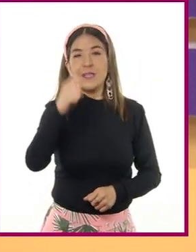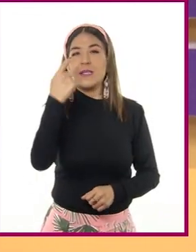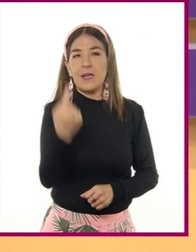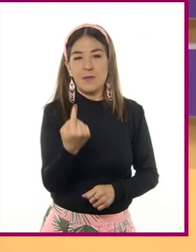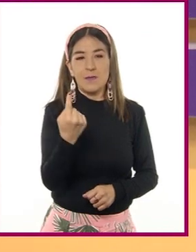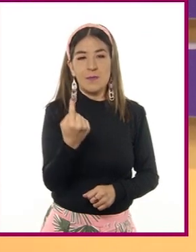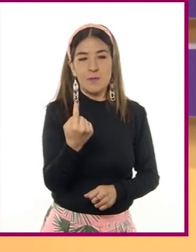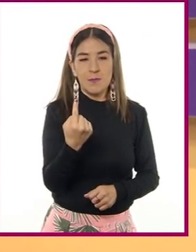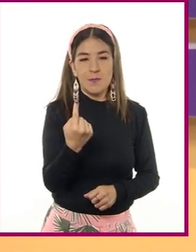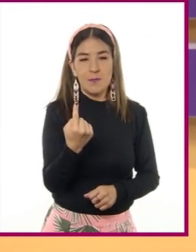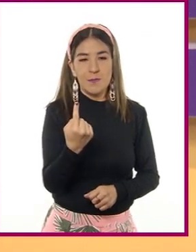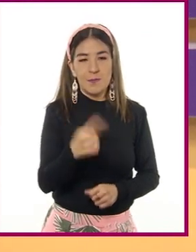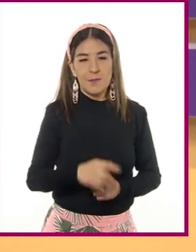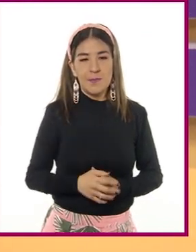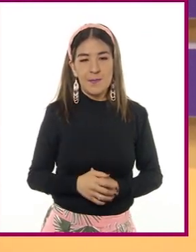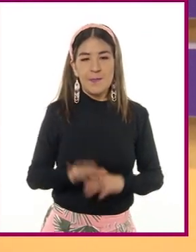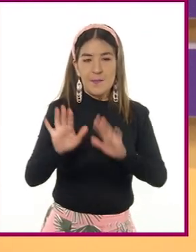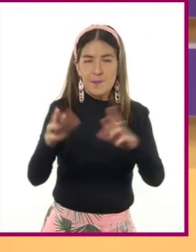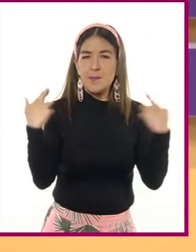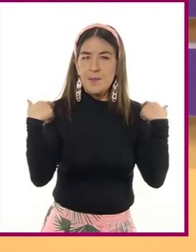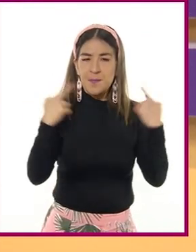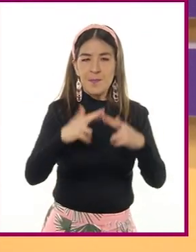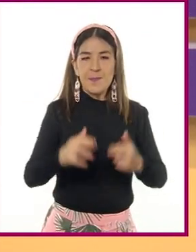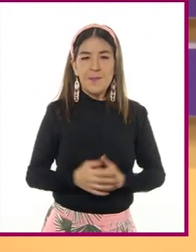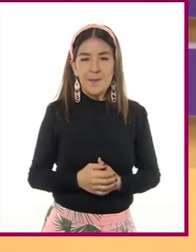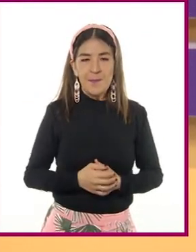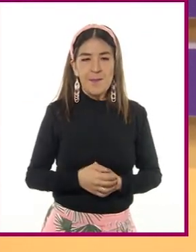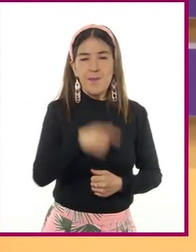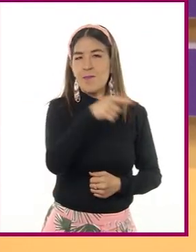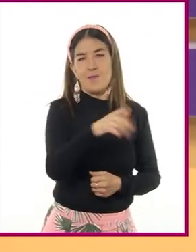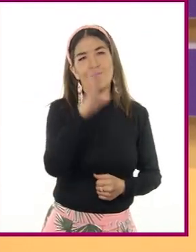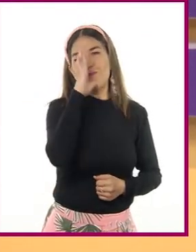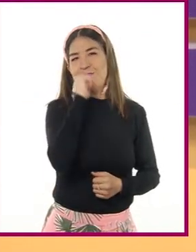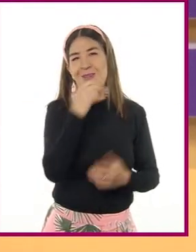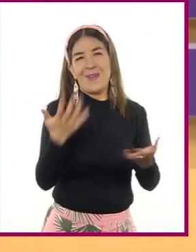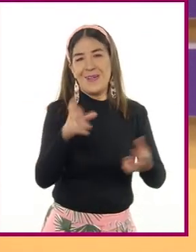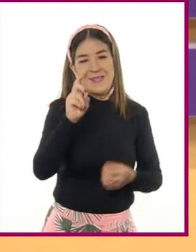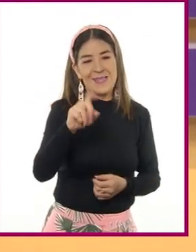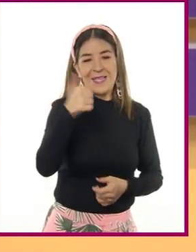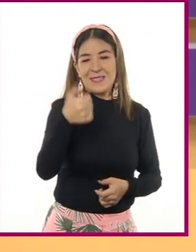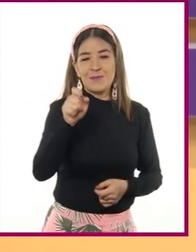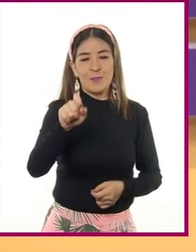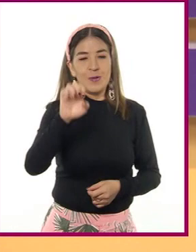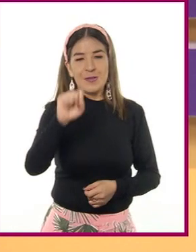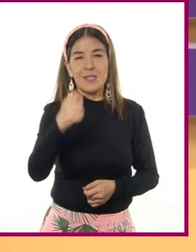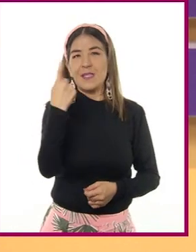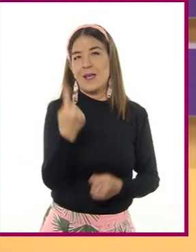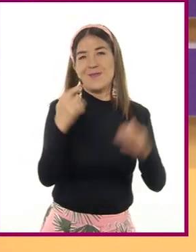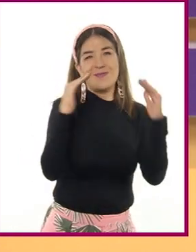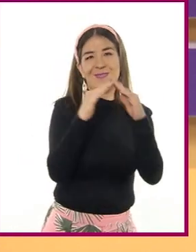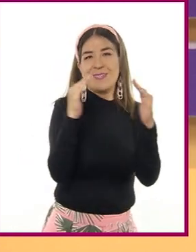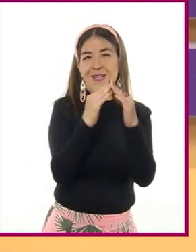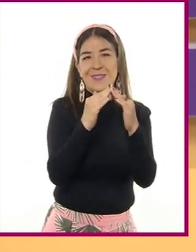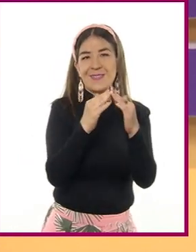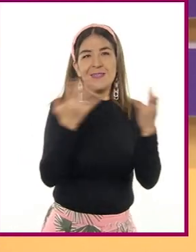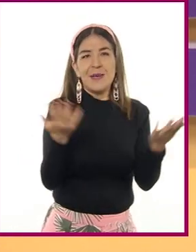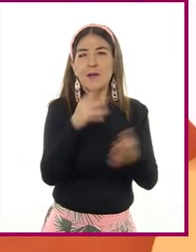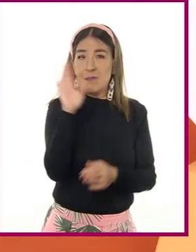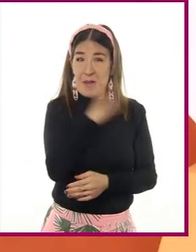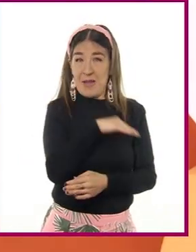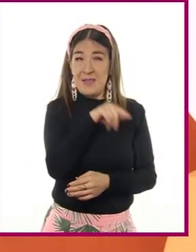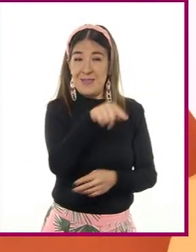36.61. Espere, maestra. No puede haber 36.61 casas. ¿Lo hice